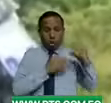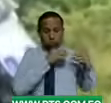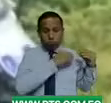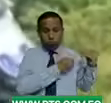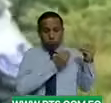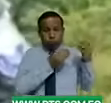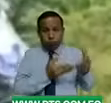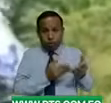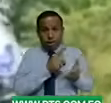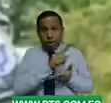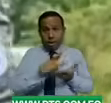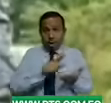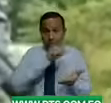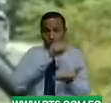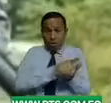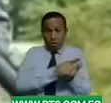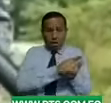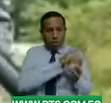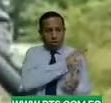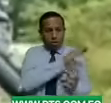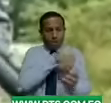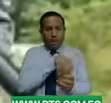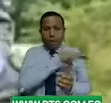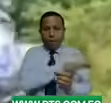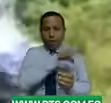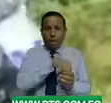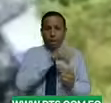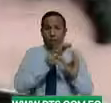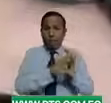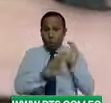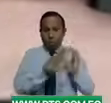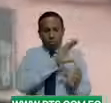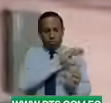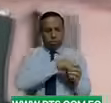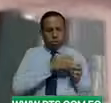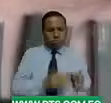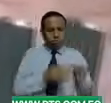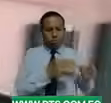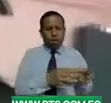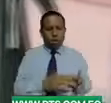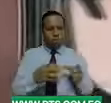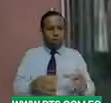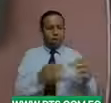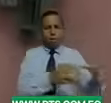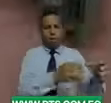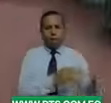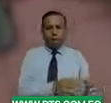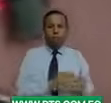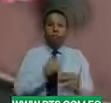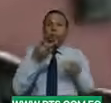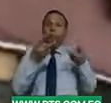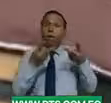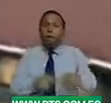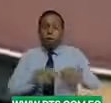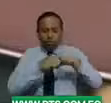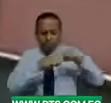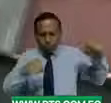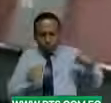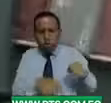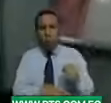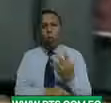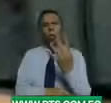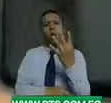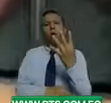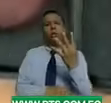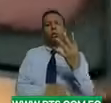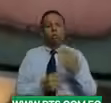Agrio. Él embarcó los cartones. Además, encontraron encaletados 4 subfusiles. El conductor y quien embarcó